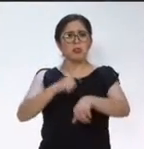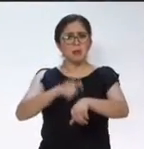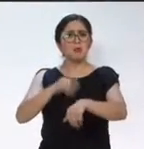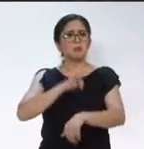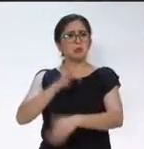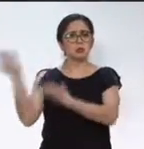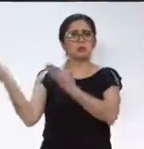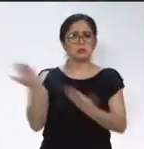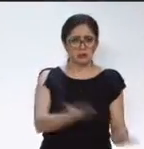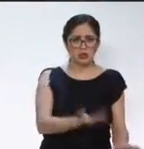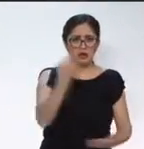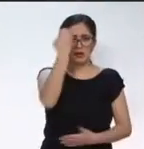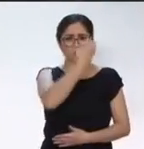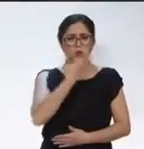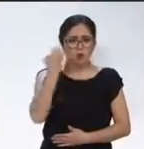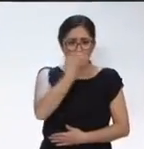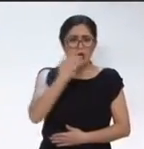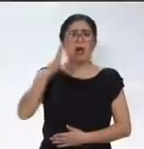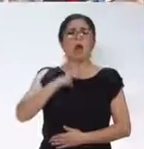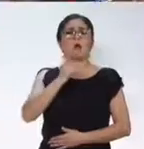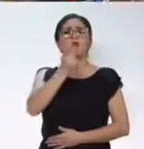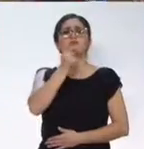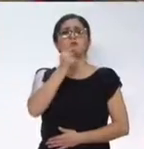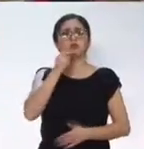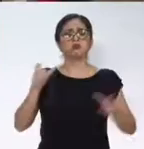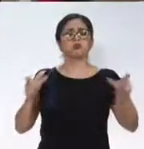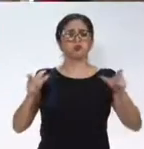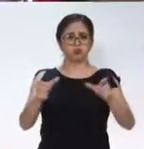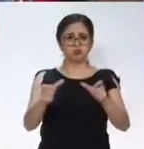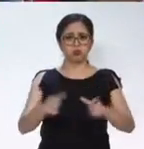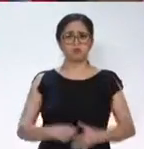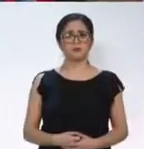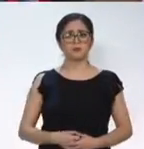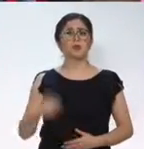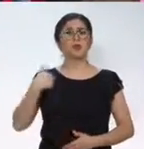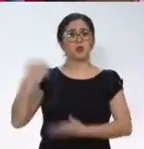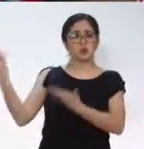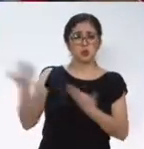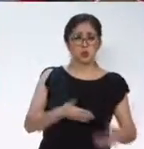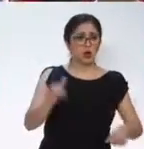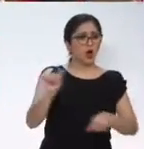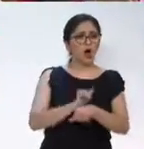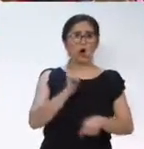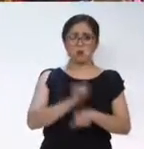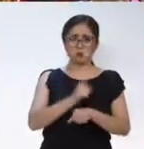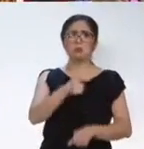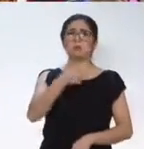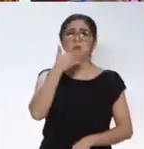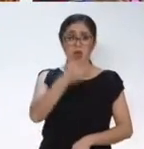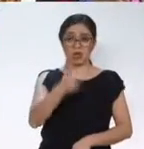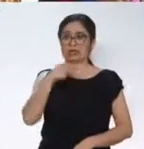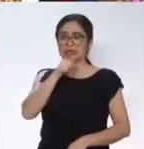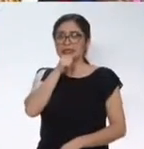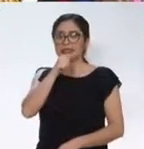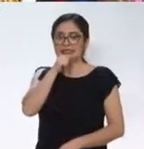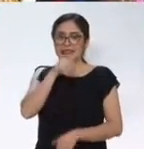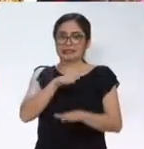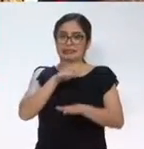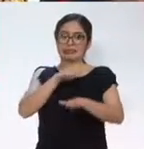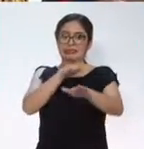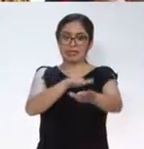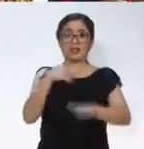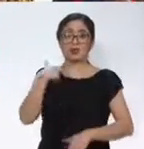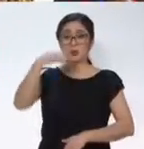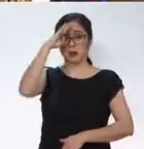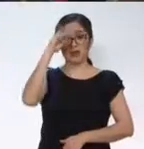a tiempo, hubo mucho policía. No, en carro hoy estuvo tranquilo, todavía no es la ruta, yo creo que ya el